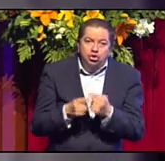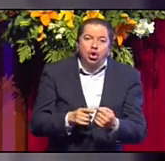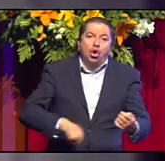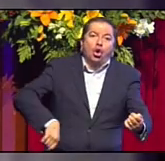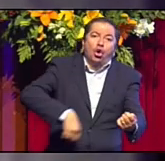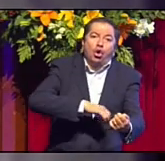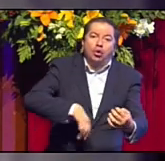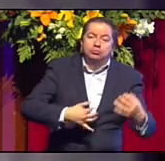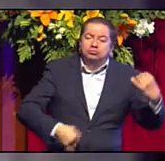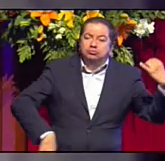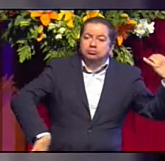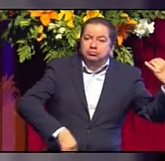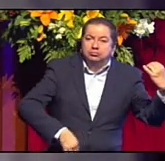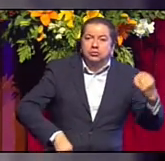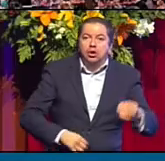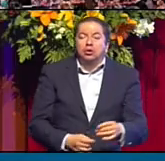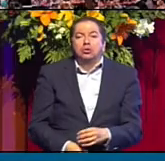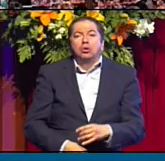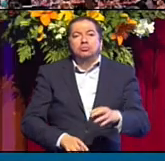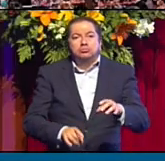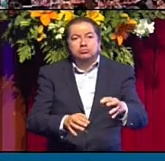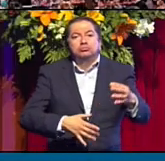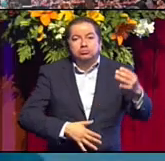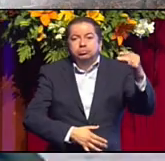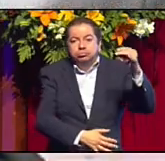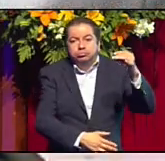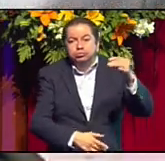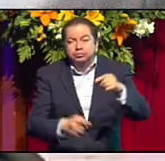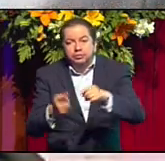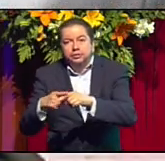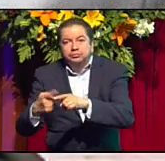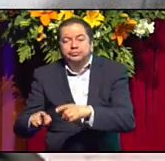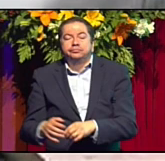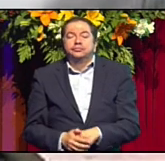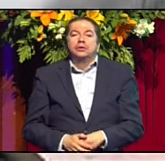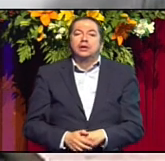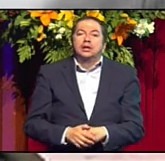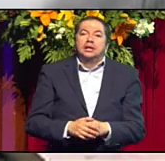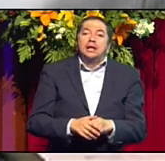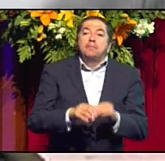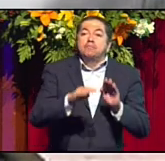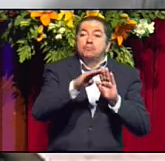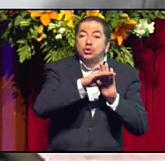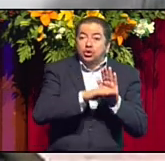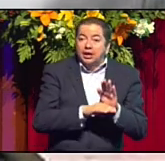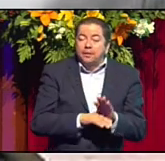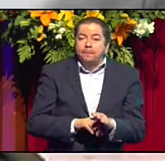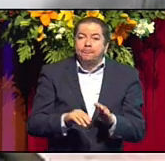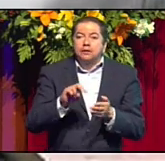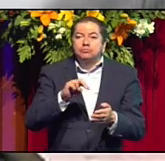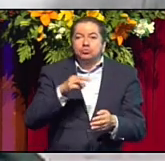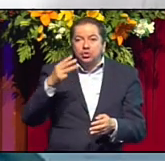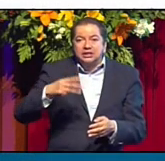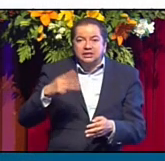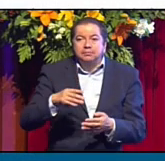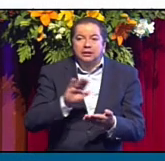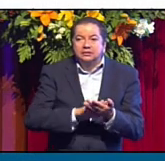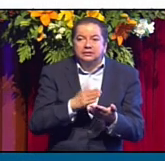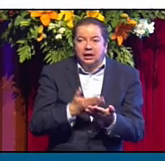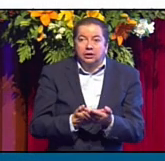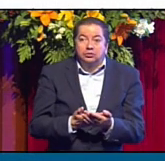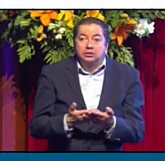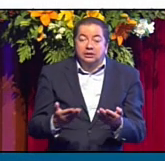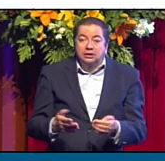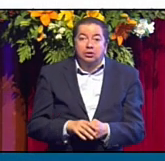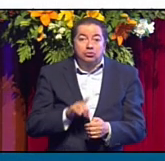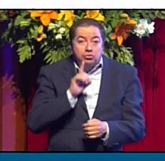solo como un hecho de muchas acciones culturales que se realizaron. La gestión del Programa Municipal de Salud. Bueno,